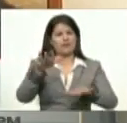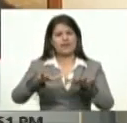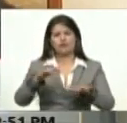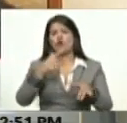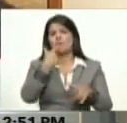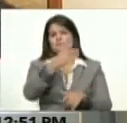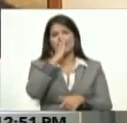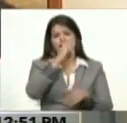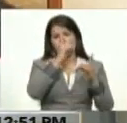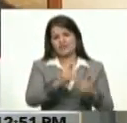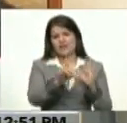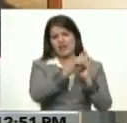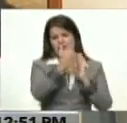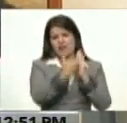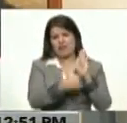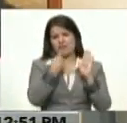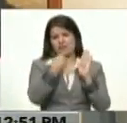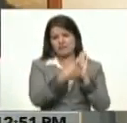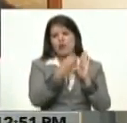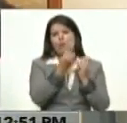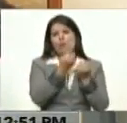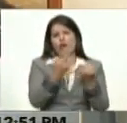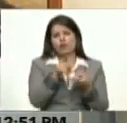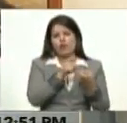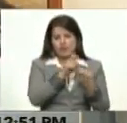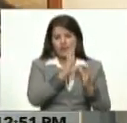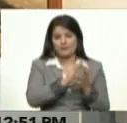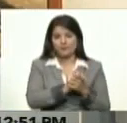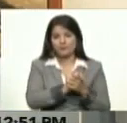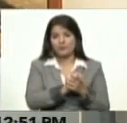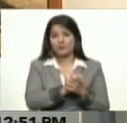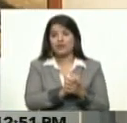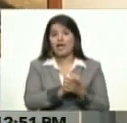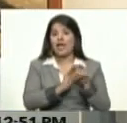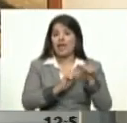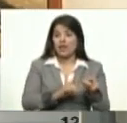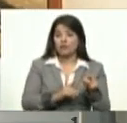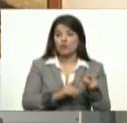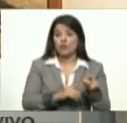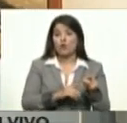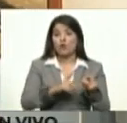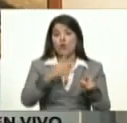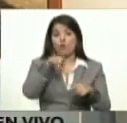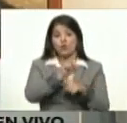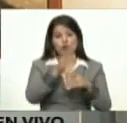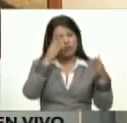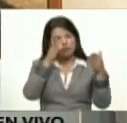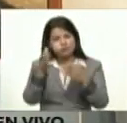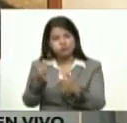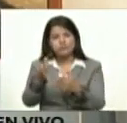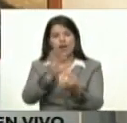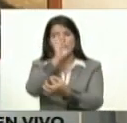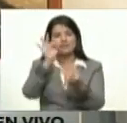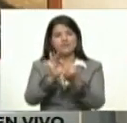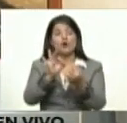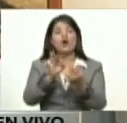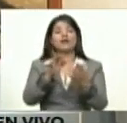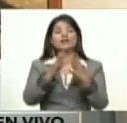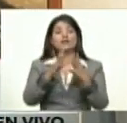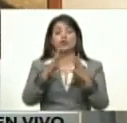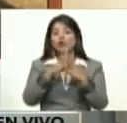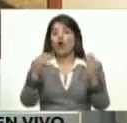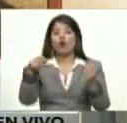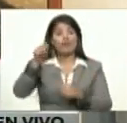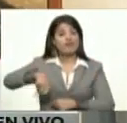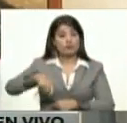estableciera la ley respectiva en el momento. Esto va dedicado específicamente a las grandes transacciones,